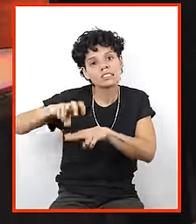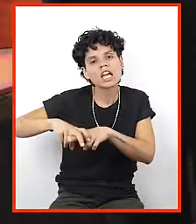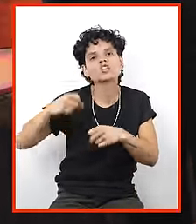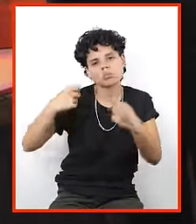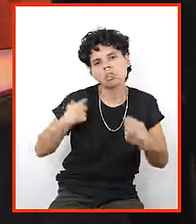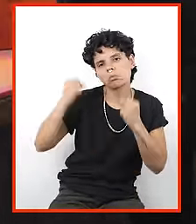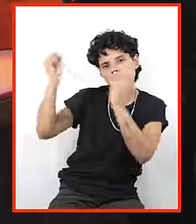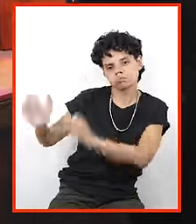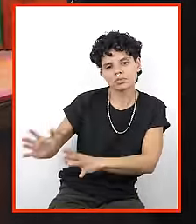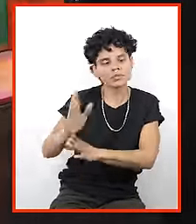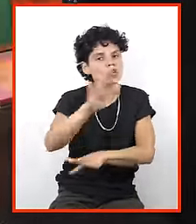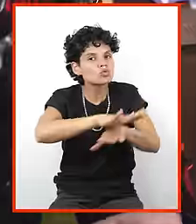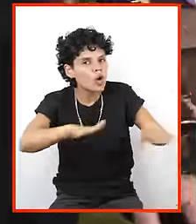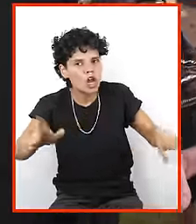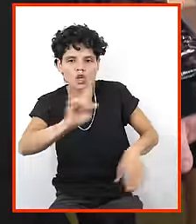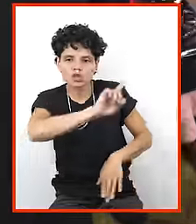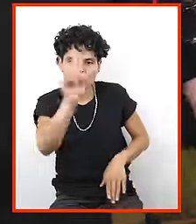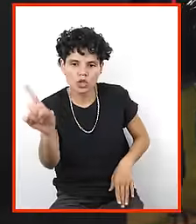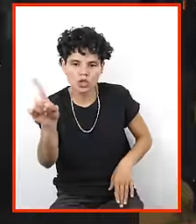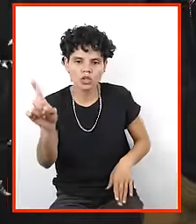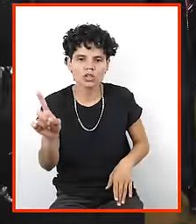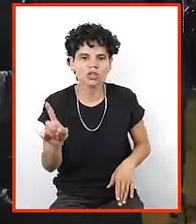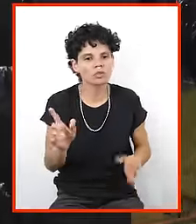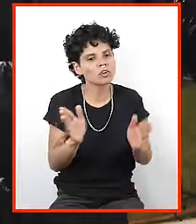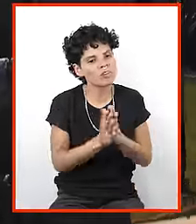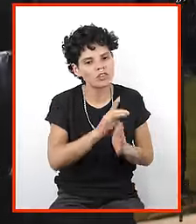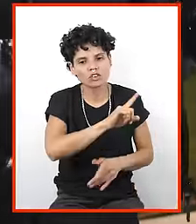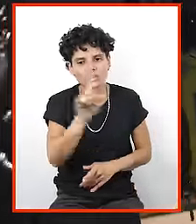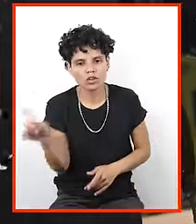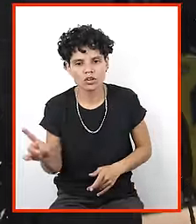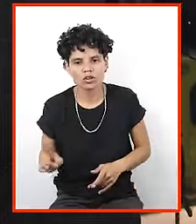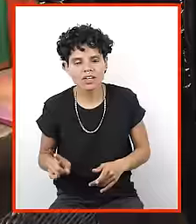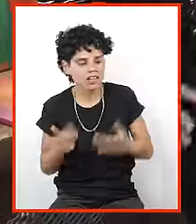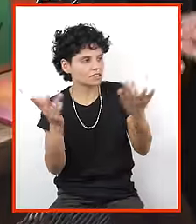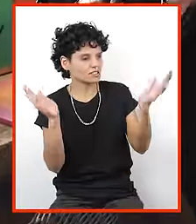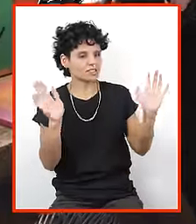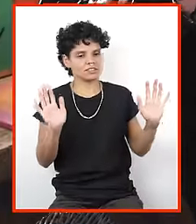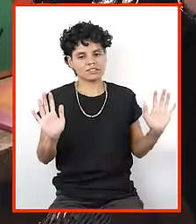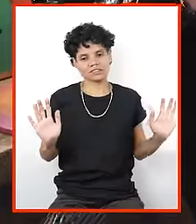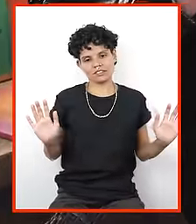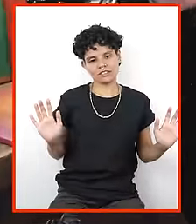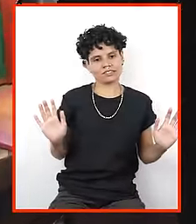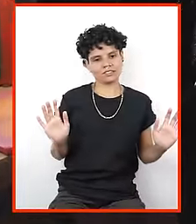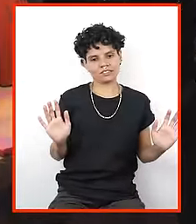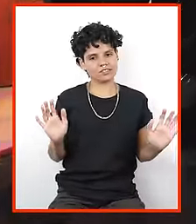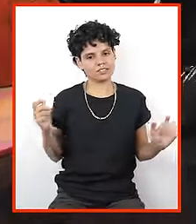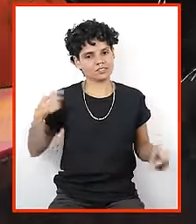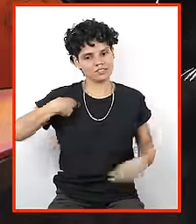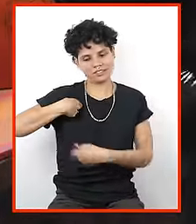ejemplo. No sé quién se lo va a llevar. Ahí, ¿puede ser de ellos? Se lo va a llevar. Veo que no quieres. Está complejo. Pero,